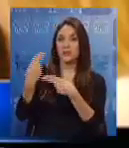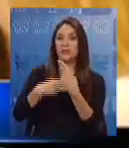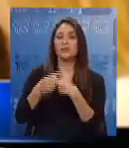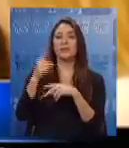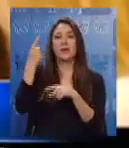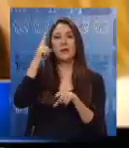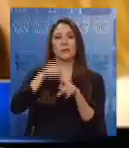Ecuador